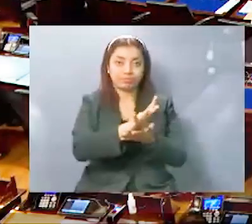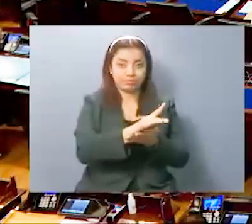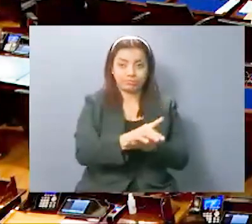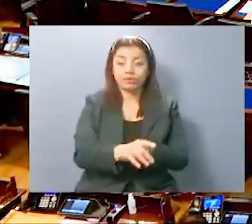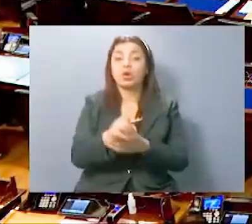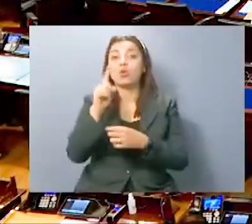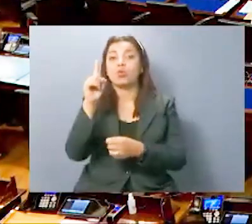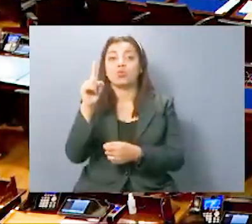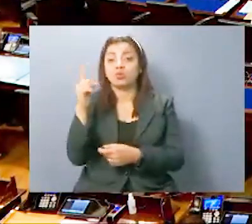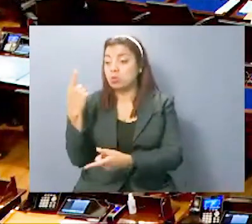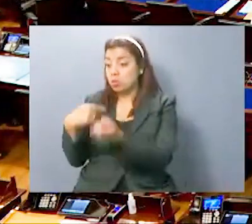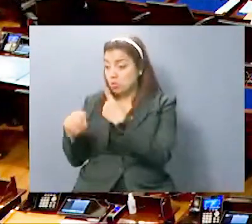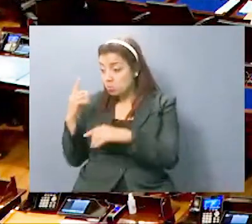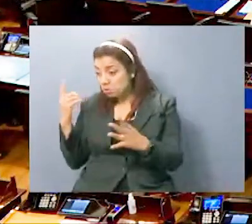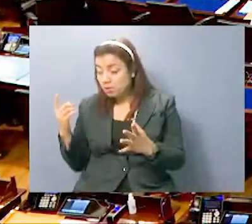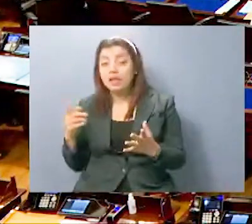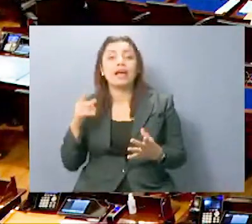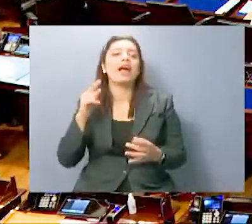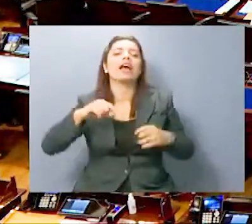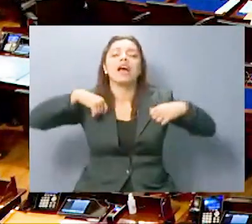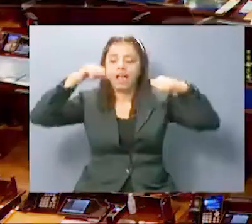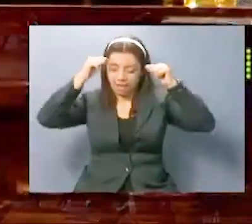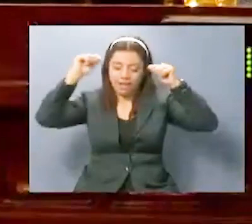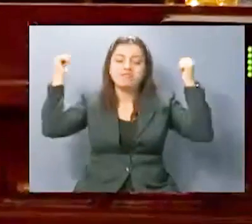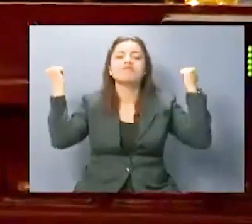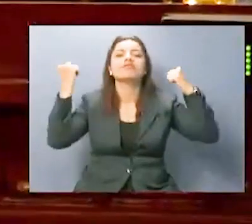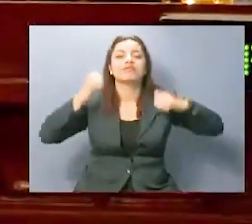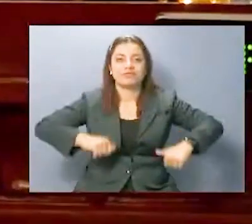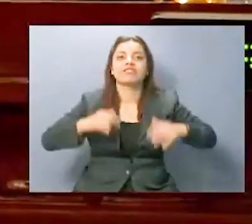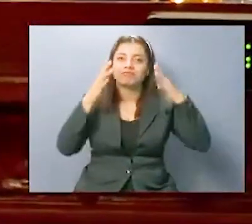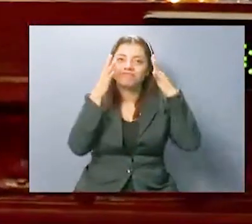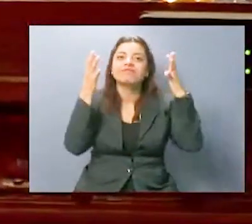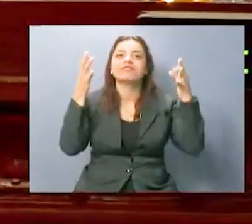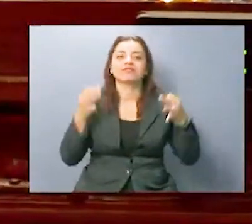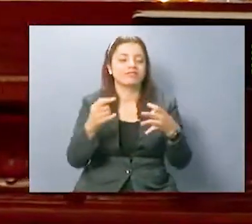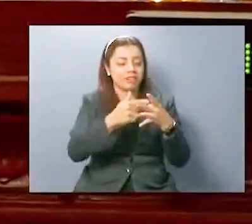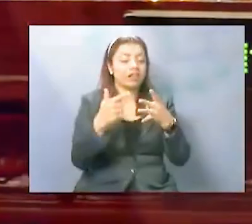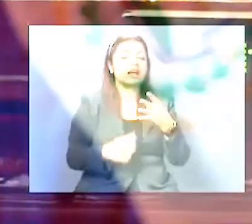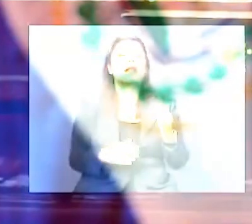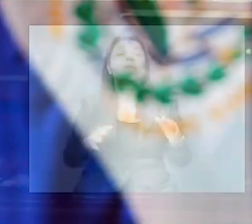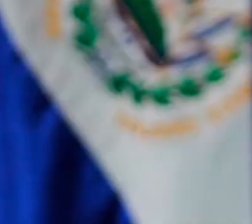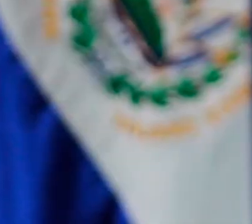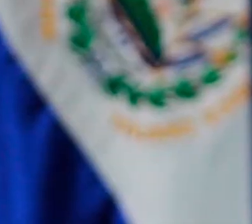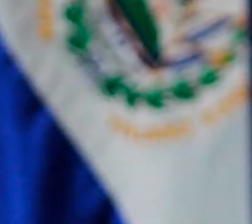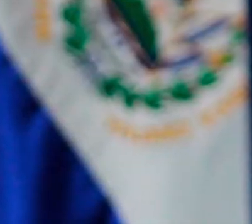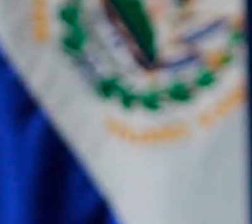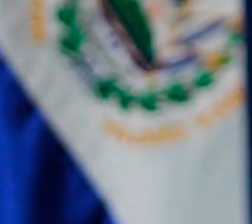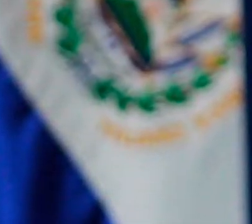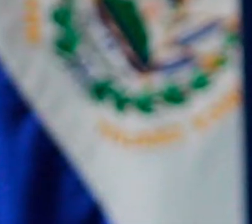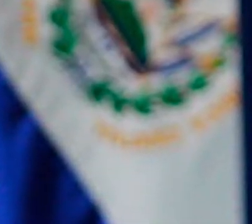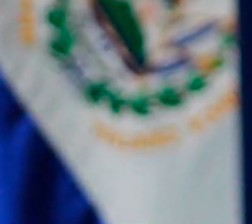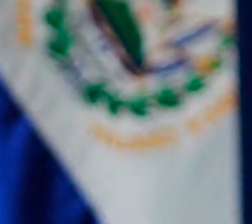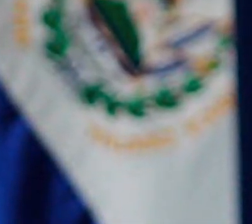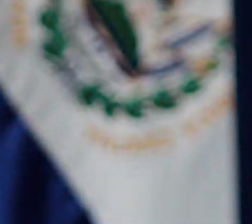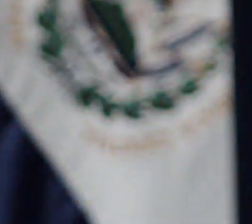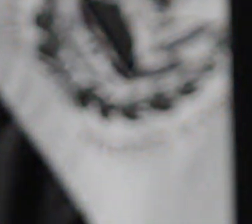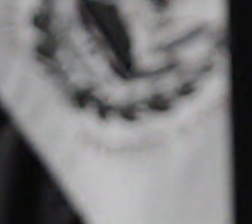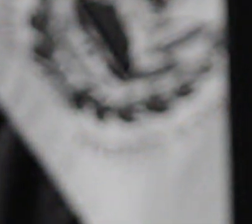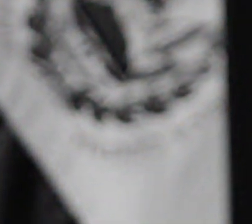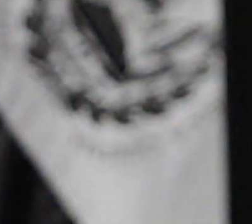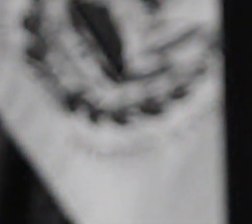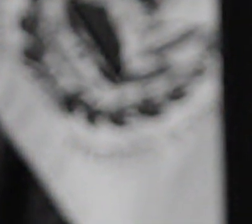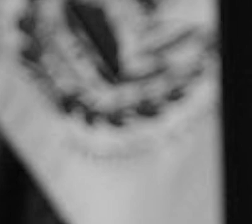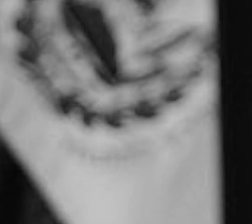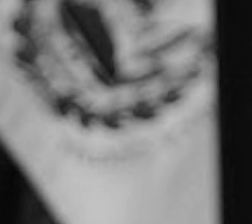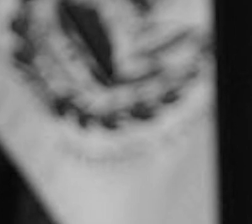Constitucional. Queda aprobado el decreto que destituye a los magistrados. Unos minutos después, destituyeron al